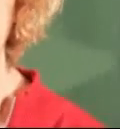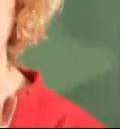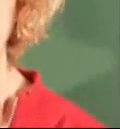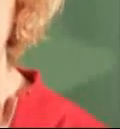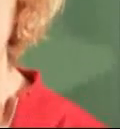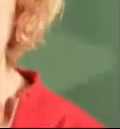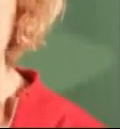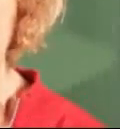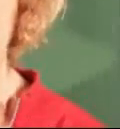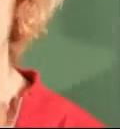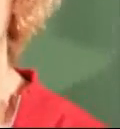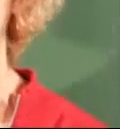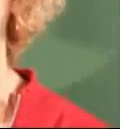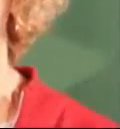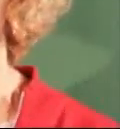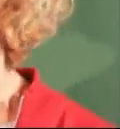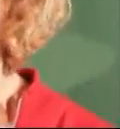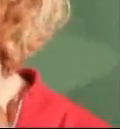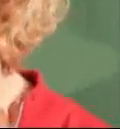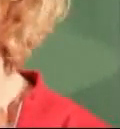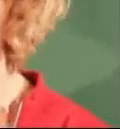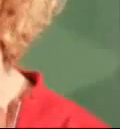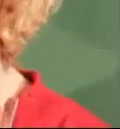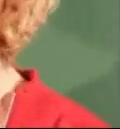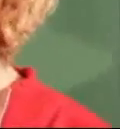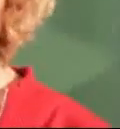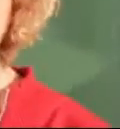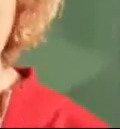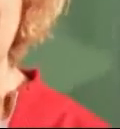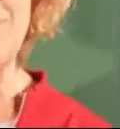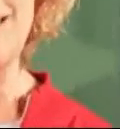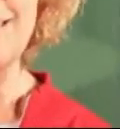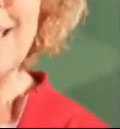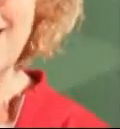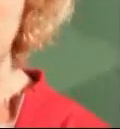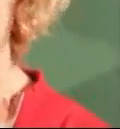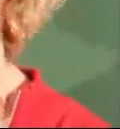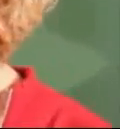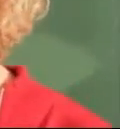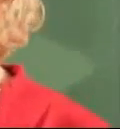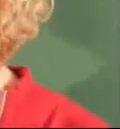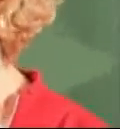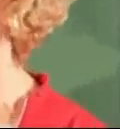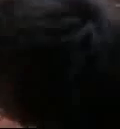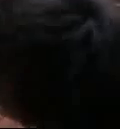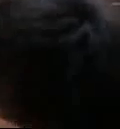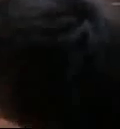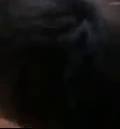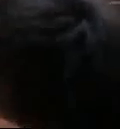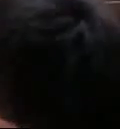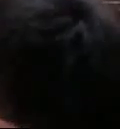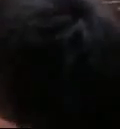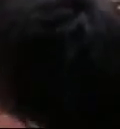la que junto a personas sordas y oyentes desarrolla proyectos educativos accesibles y de calidad para niñas, niños